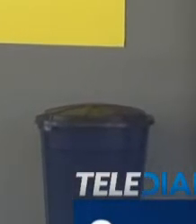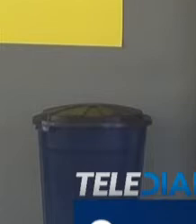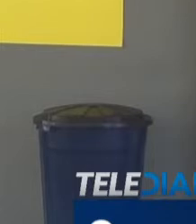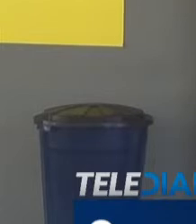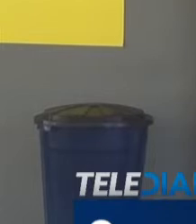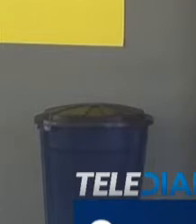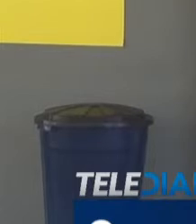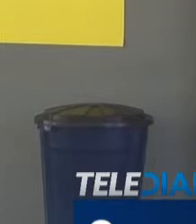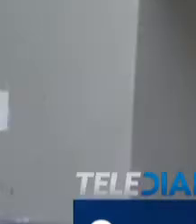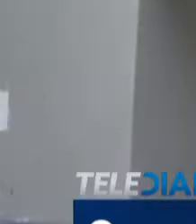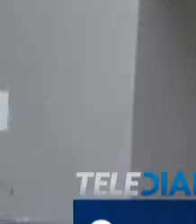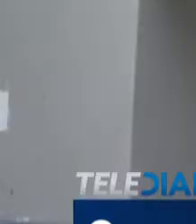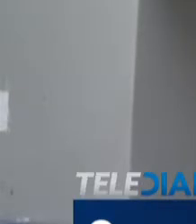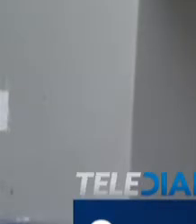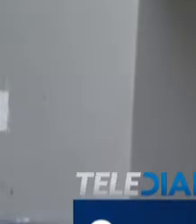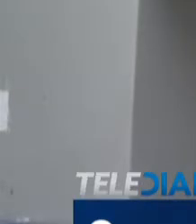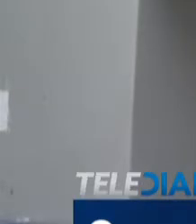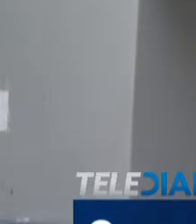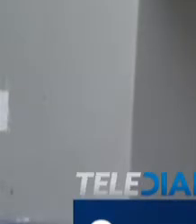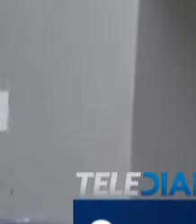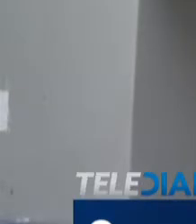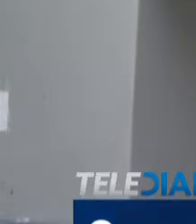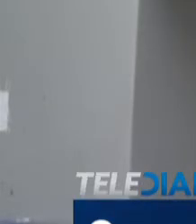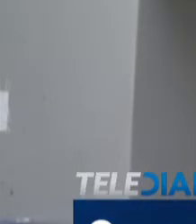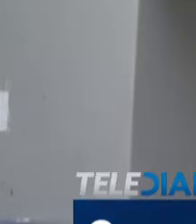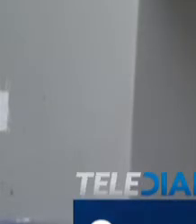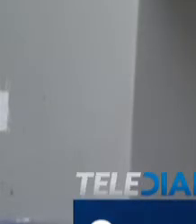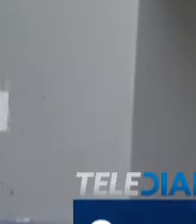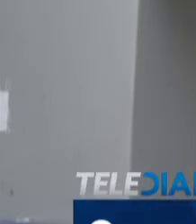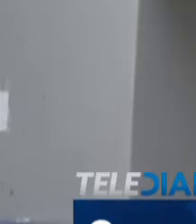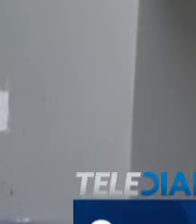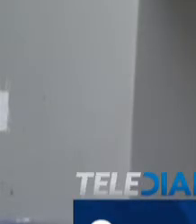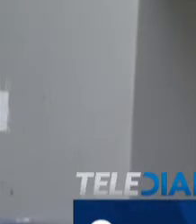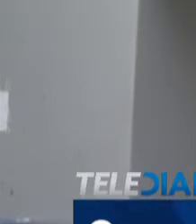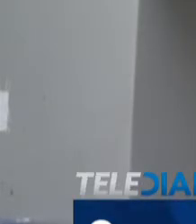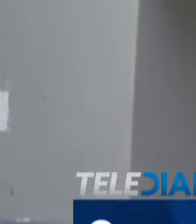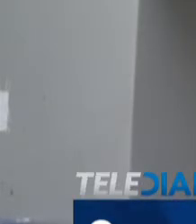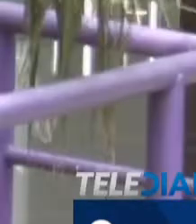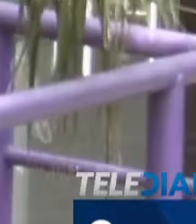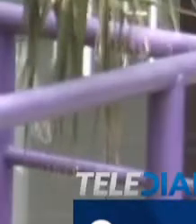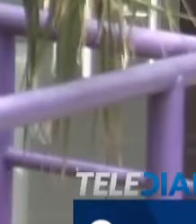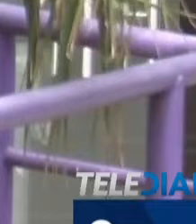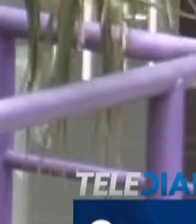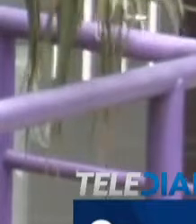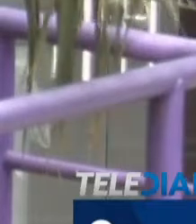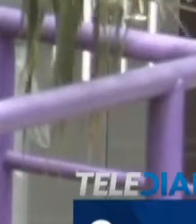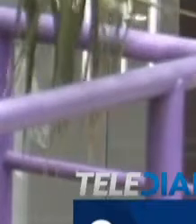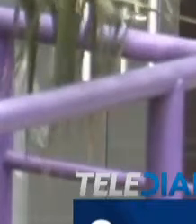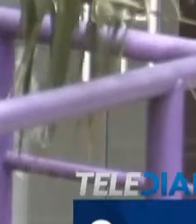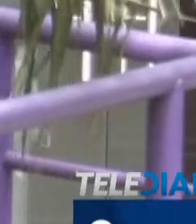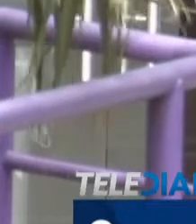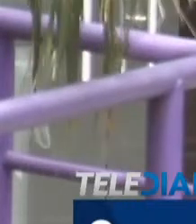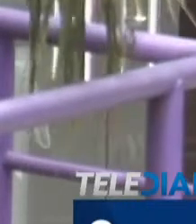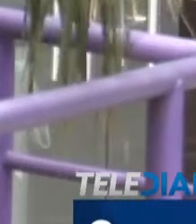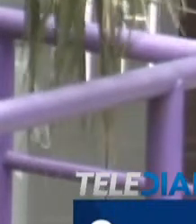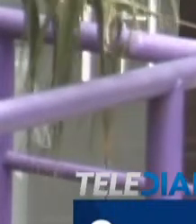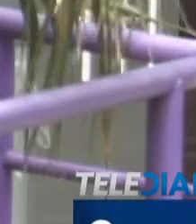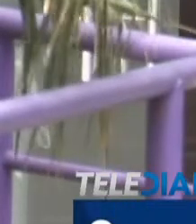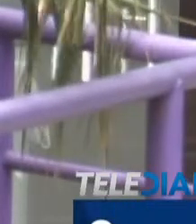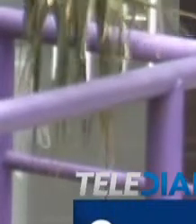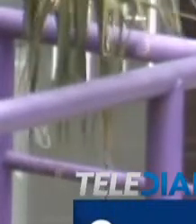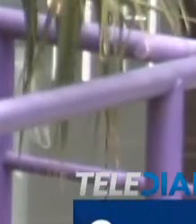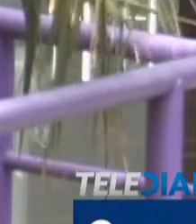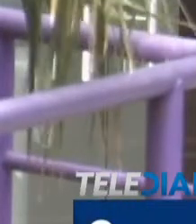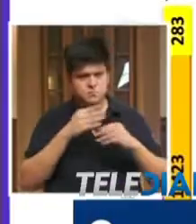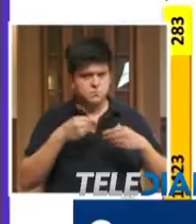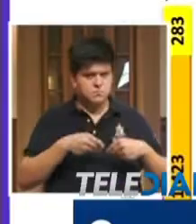doctor Manuel de la O. Cavazos reafirmó que Nuevo León ha entrado en la etapa de la meseta de la tercera ola, la cual comenzó el